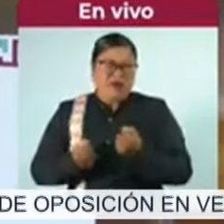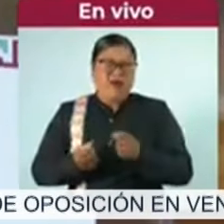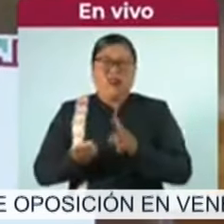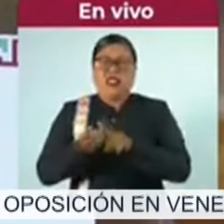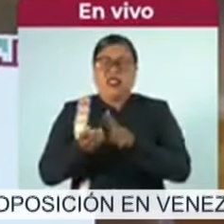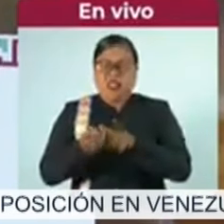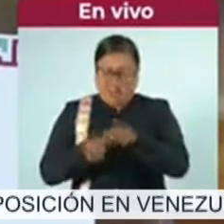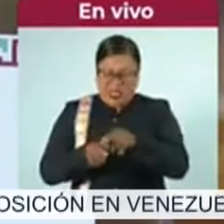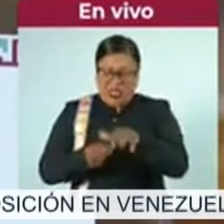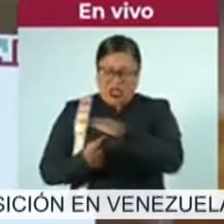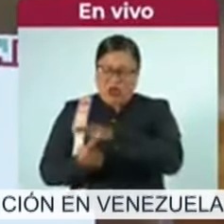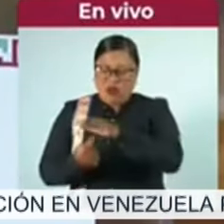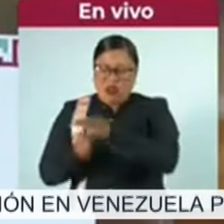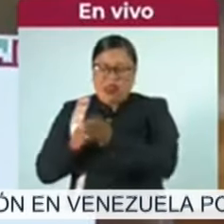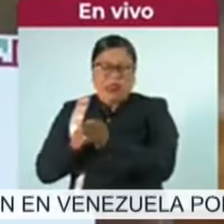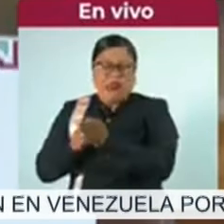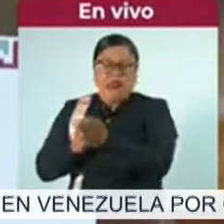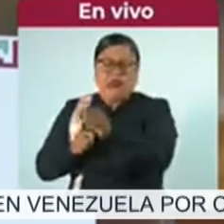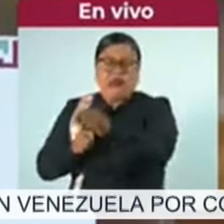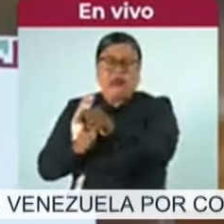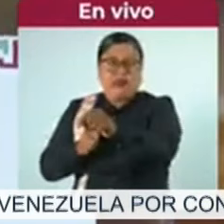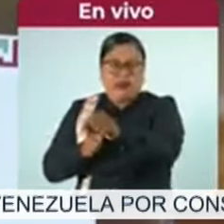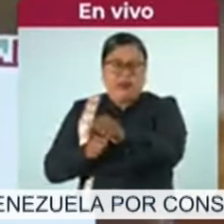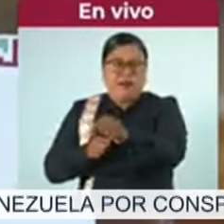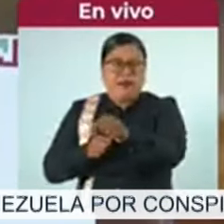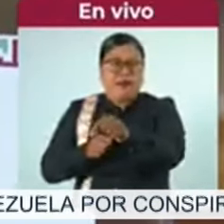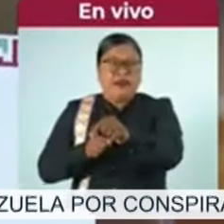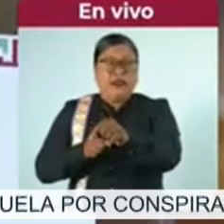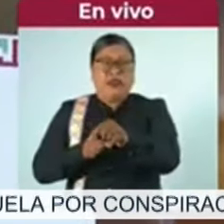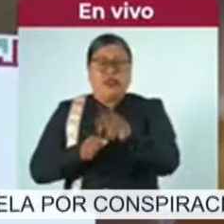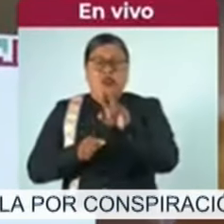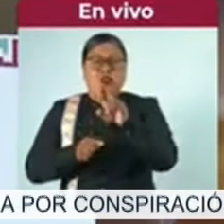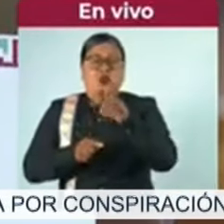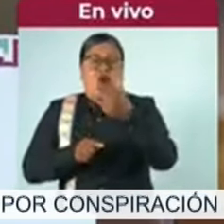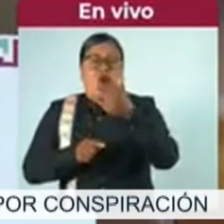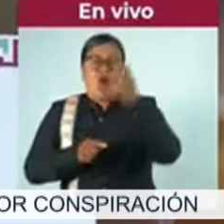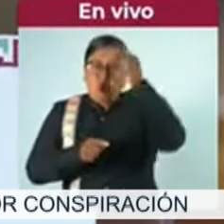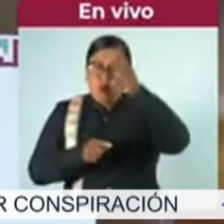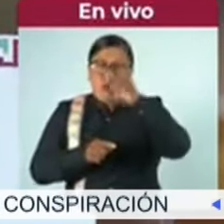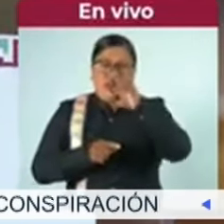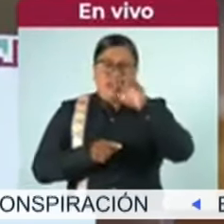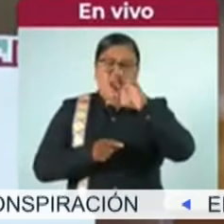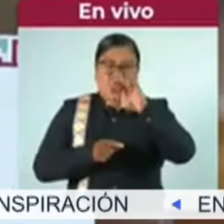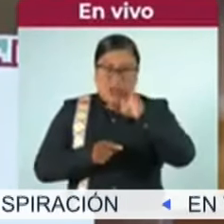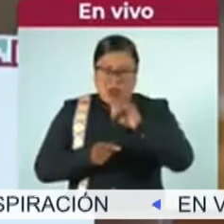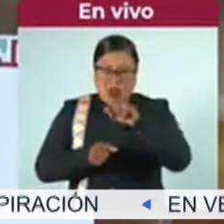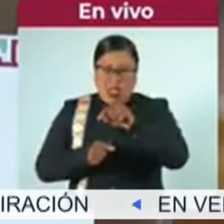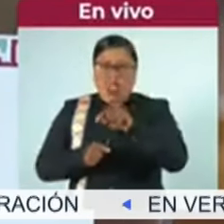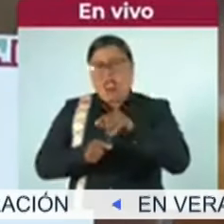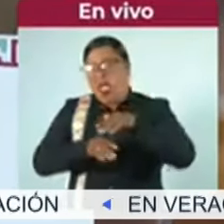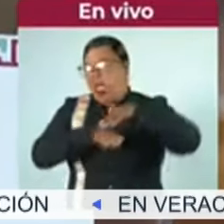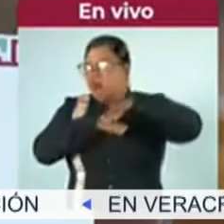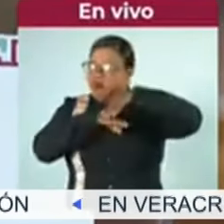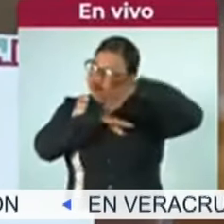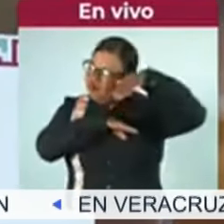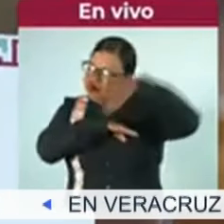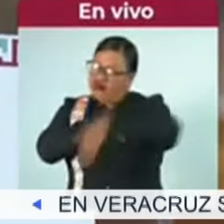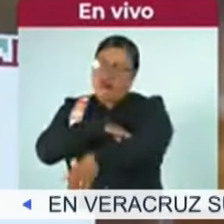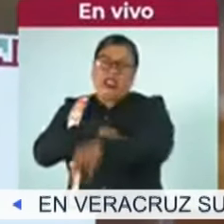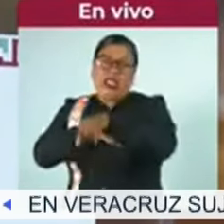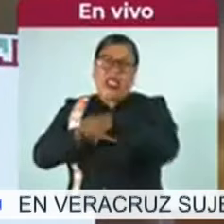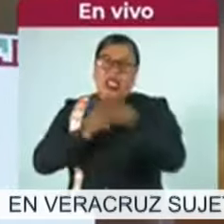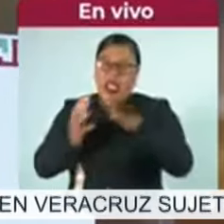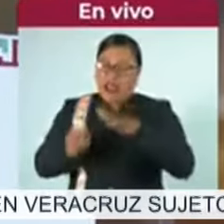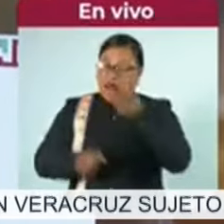cercana a su municipio Guadalupe del recreo si no me equivoco ahí en un voladero fue encontrada la camioneta